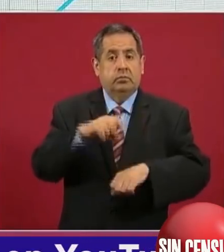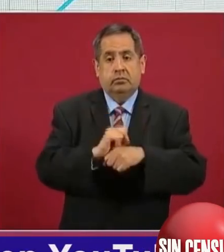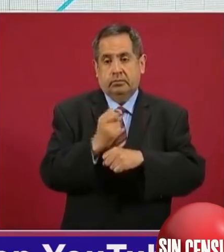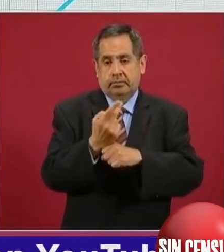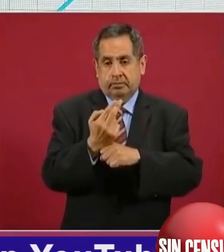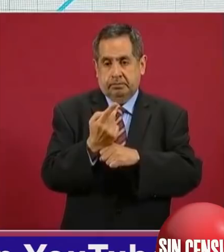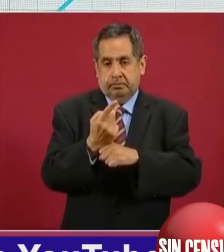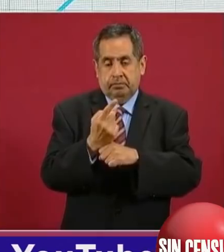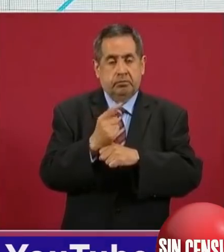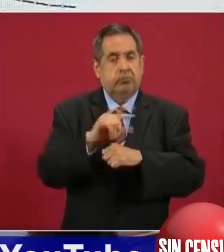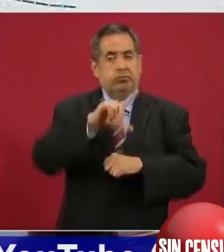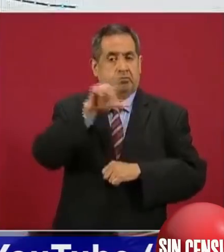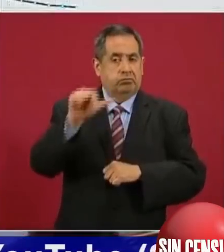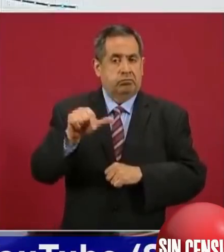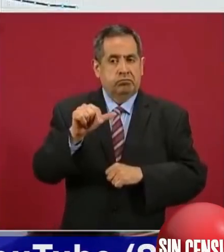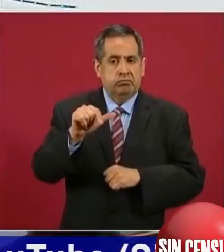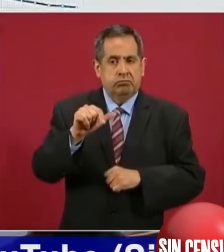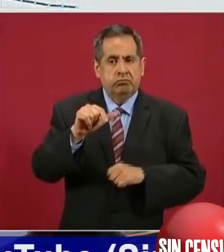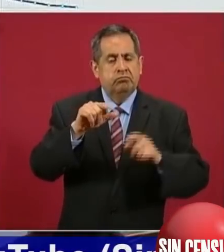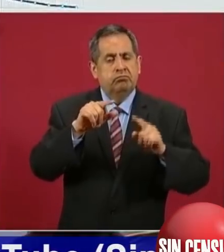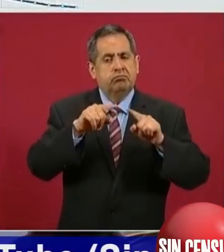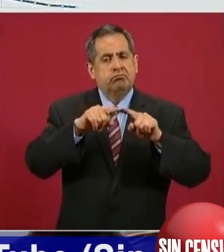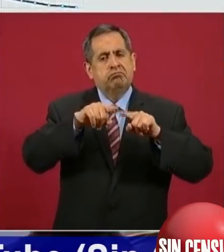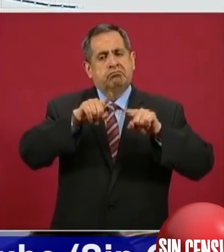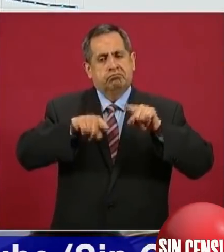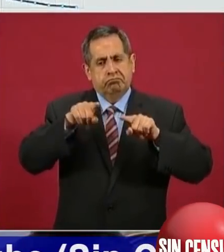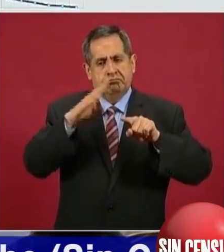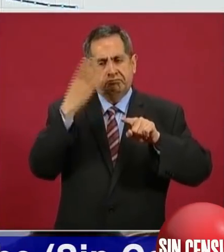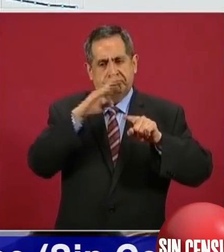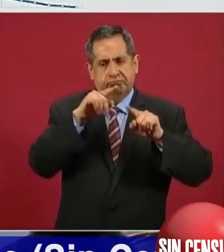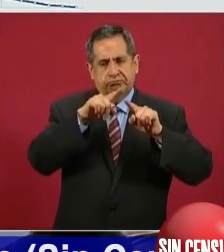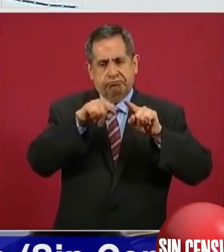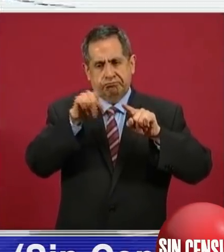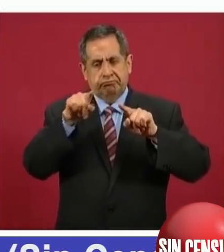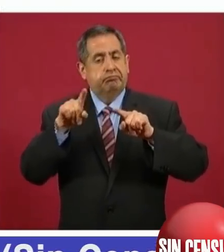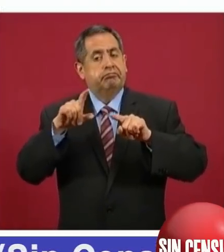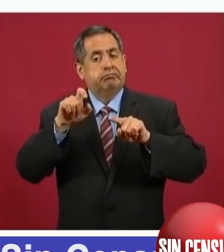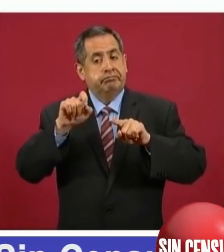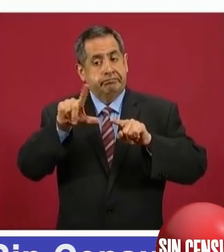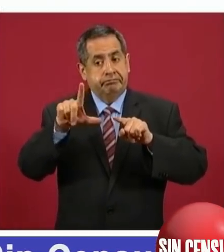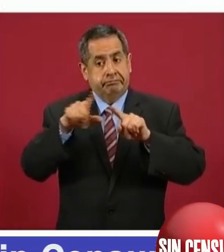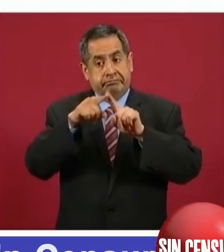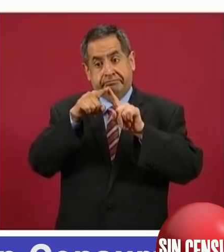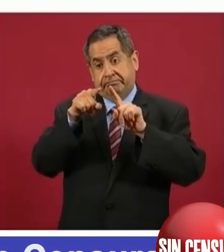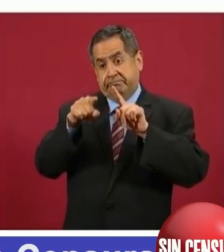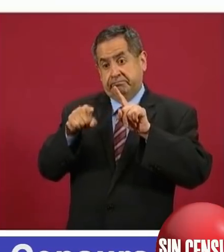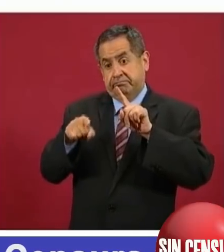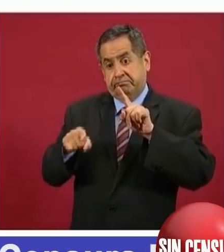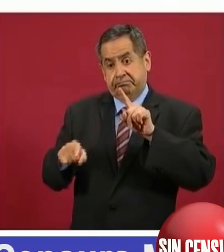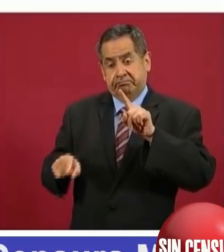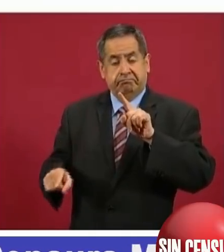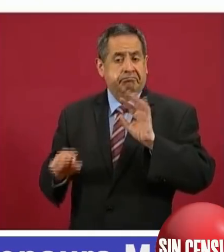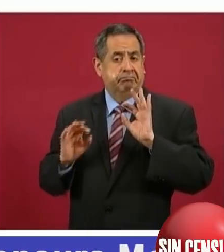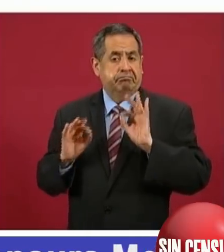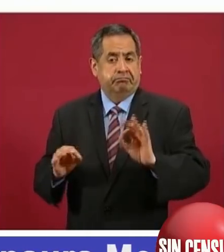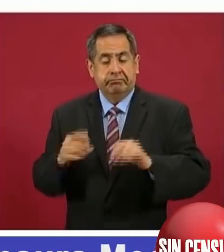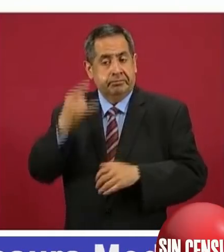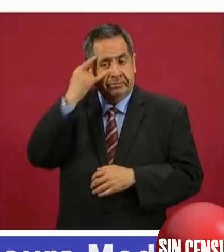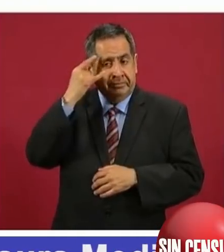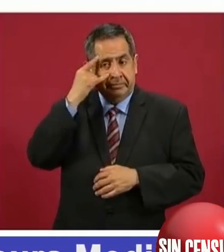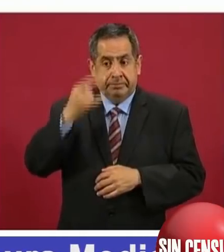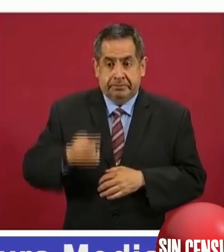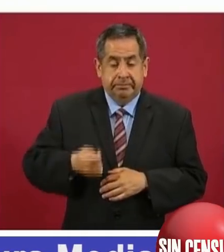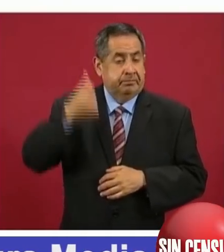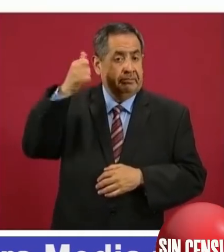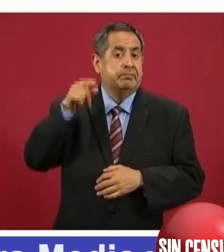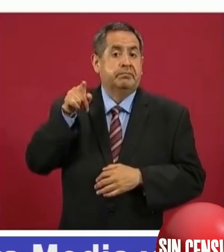25 y después un poco de variación y desde la semana 27 una reducción sostenida. Campeche fue el primer estado en llegar